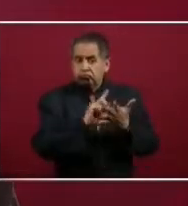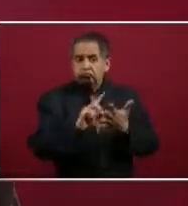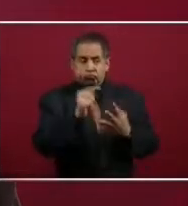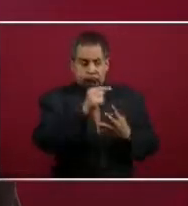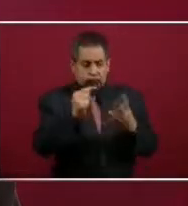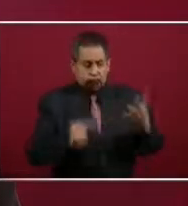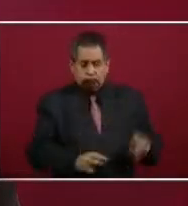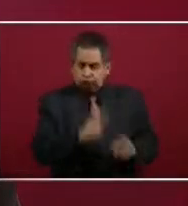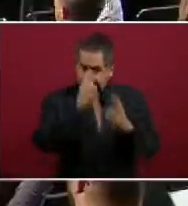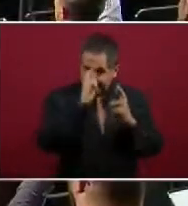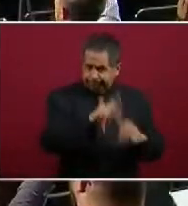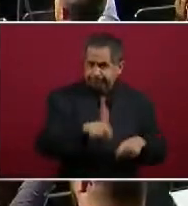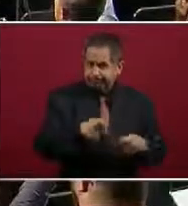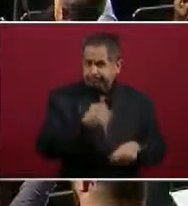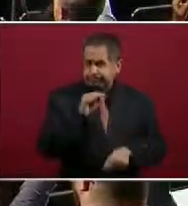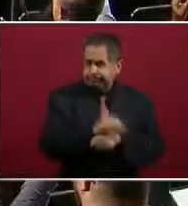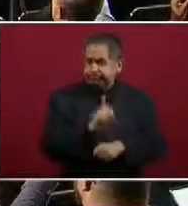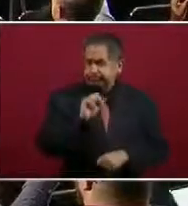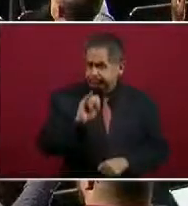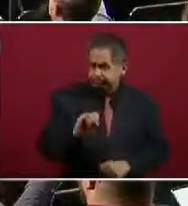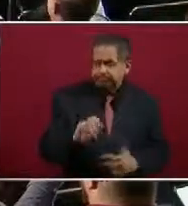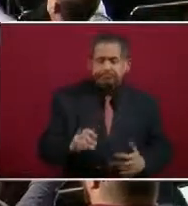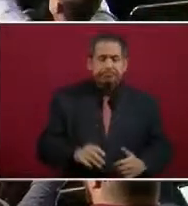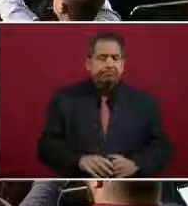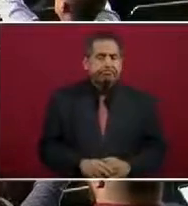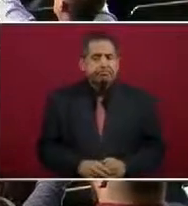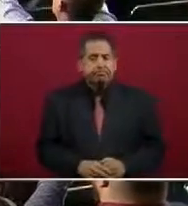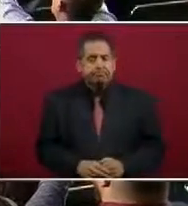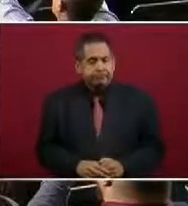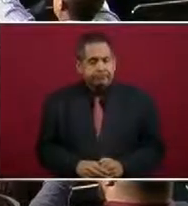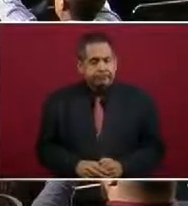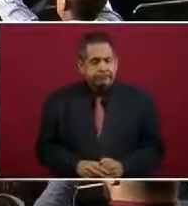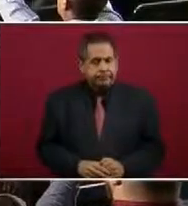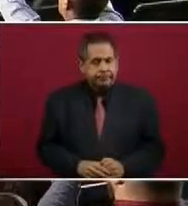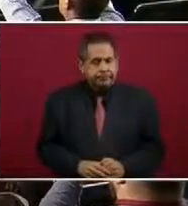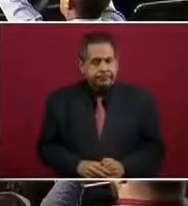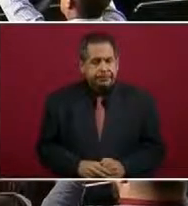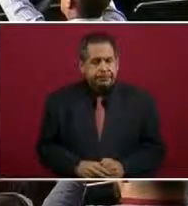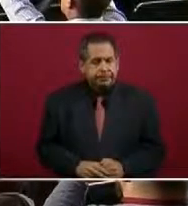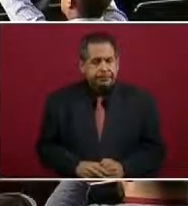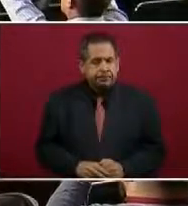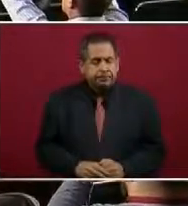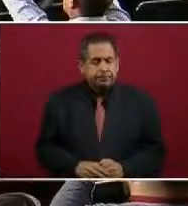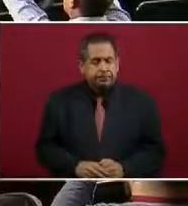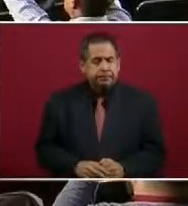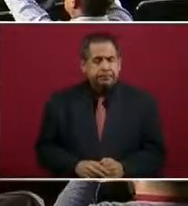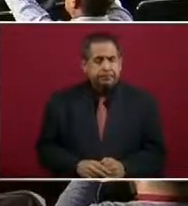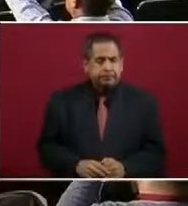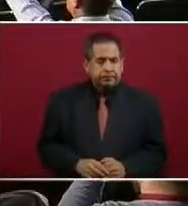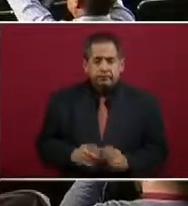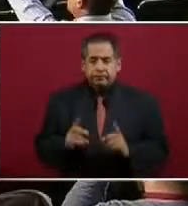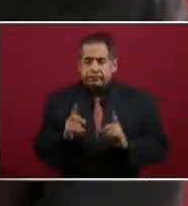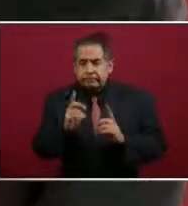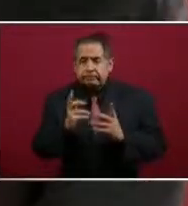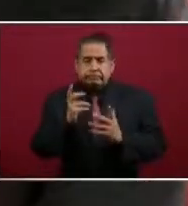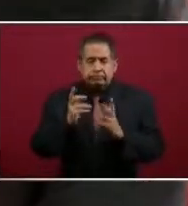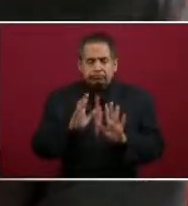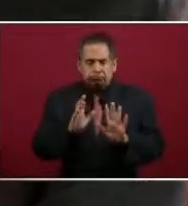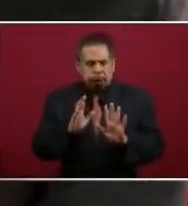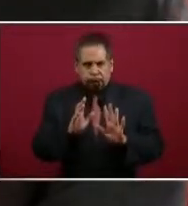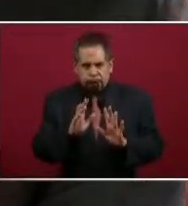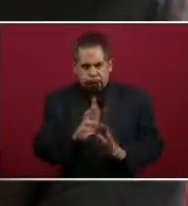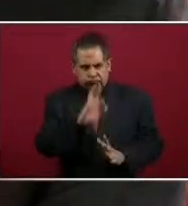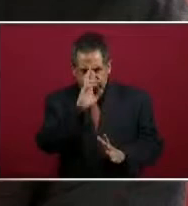las niñas, ante lo cual el presidente Andrés Manuel López Obrador hizo el compromiso de seguir protegiendo a las mujeres, además de